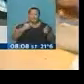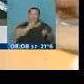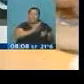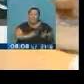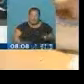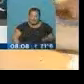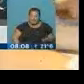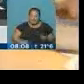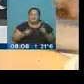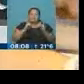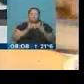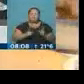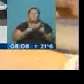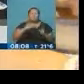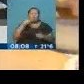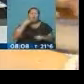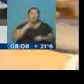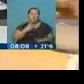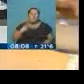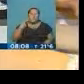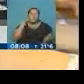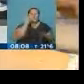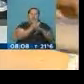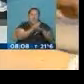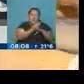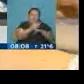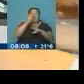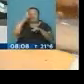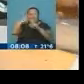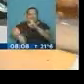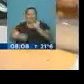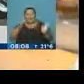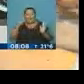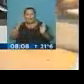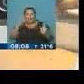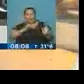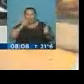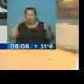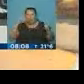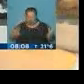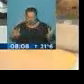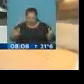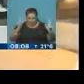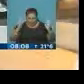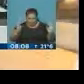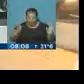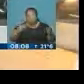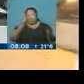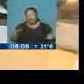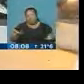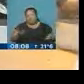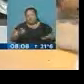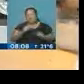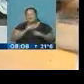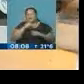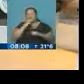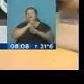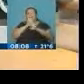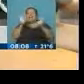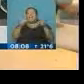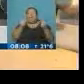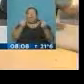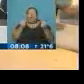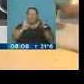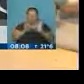poder el mismo día en que expiran el periodo de sus 4 años. Entonces, si quiera quedar dejando claro